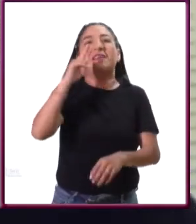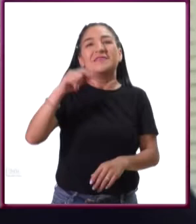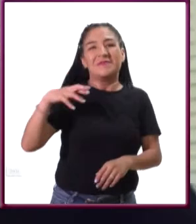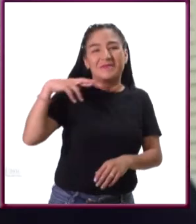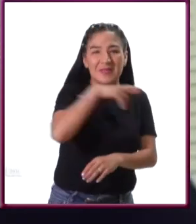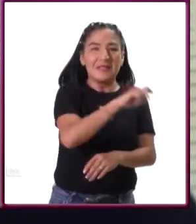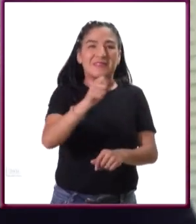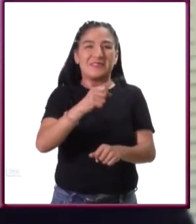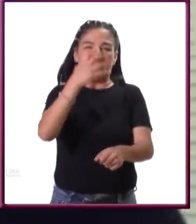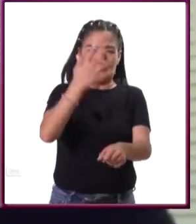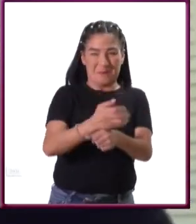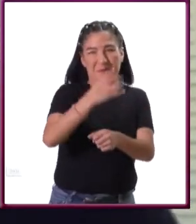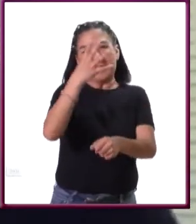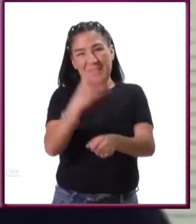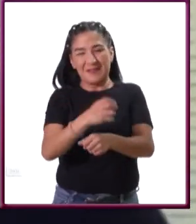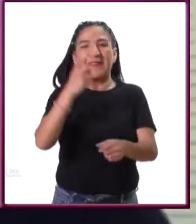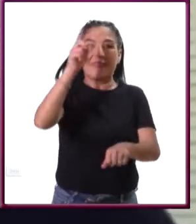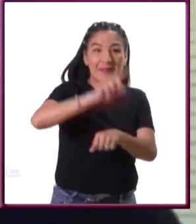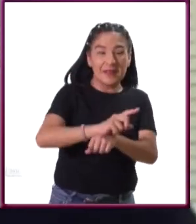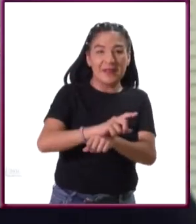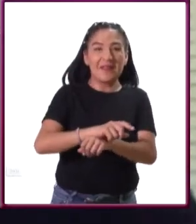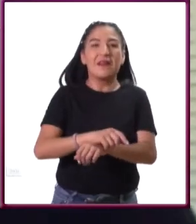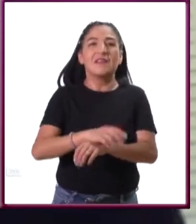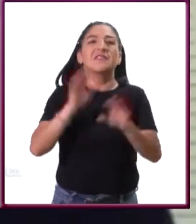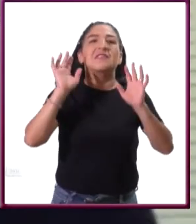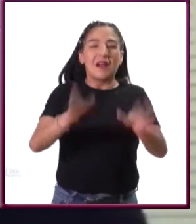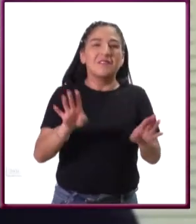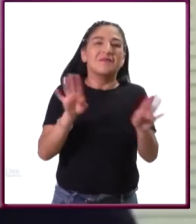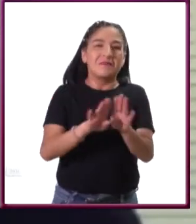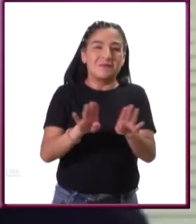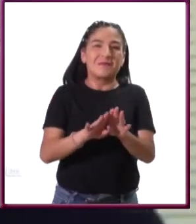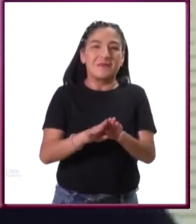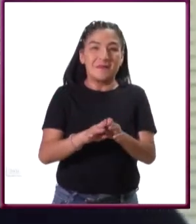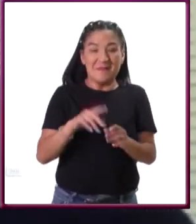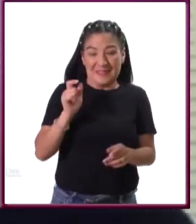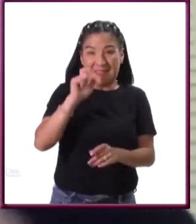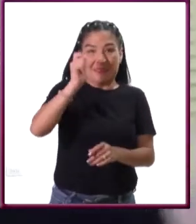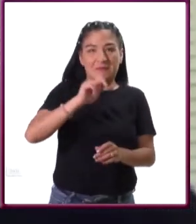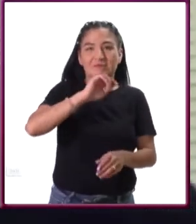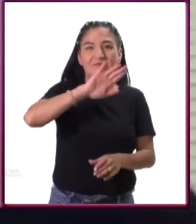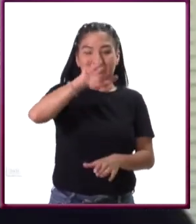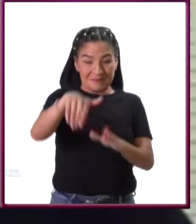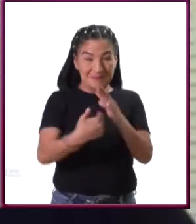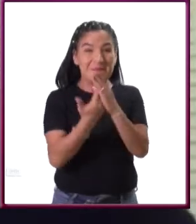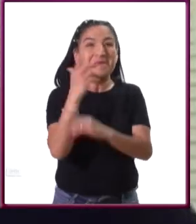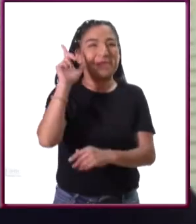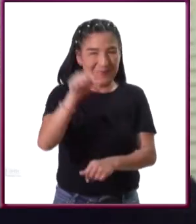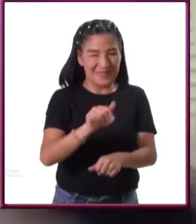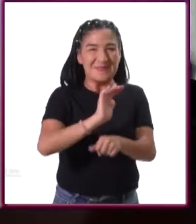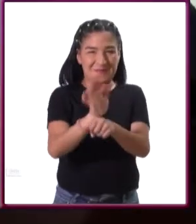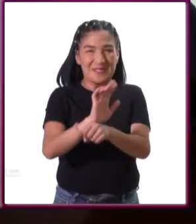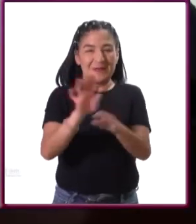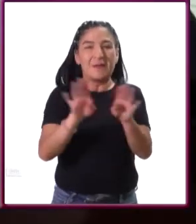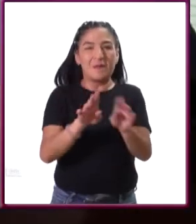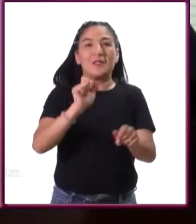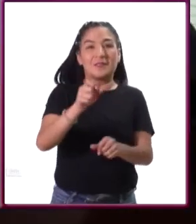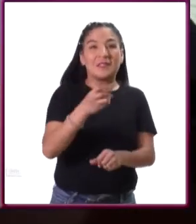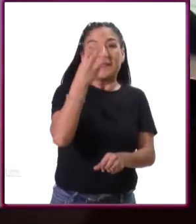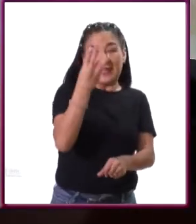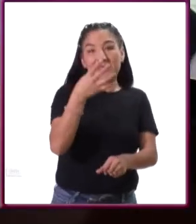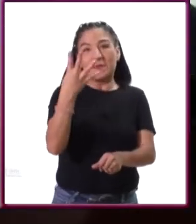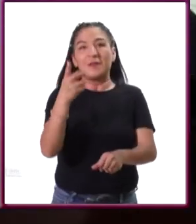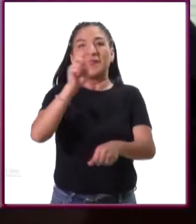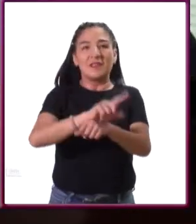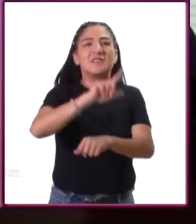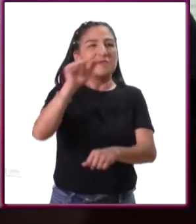día ya estamos ya tenemos organismos, bueno, al día siguiente ya hay organismos pluricelulares, 2 o 3 días después ya hay vertebrados y de